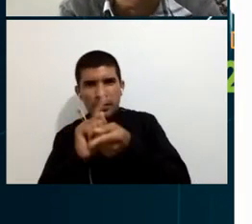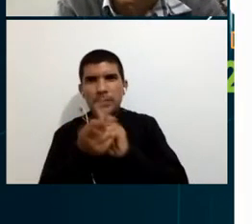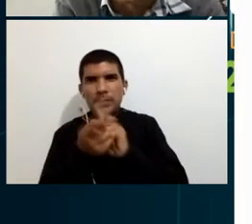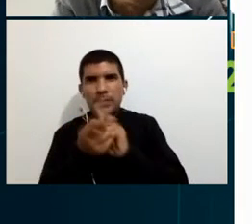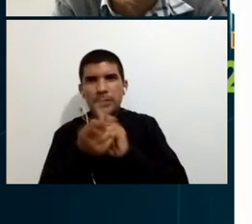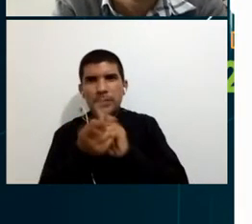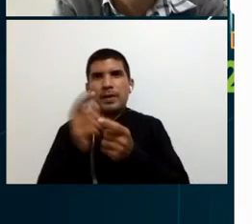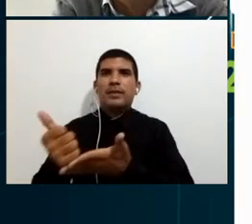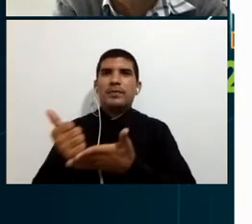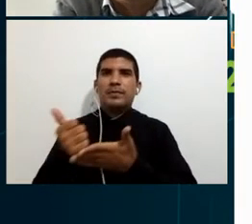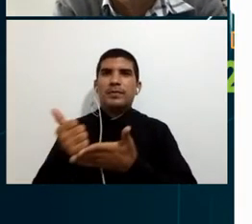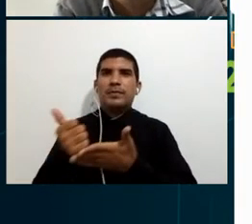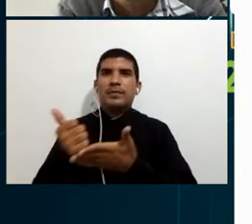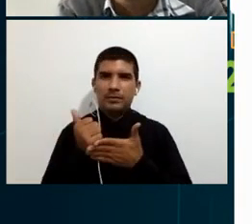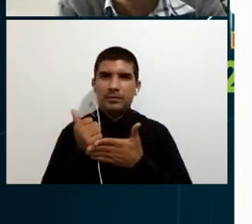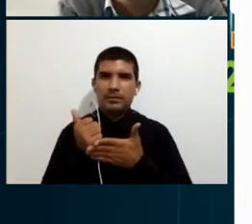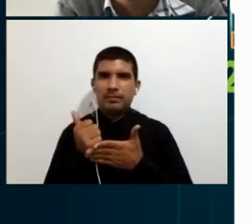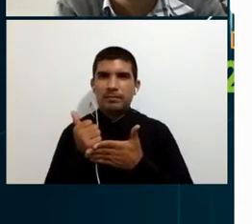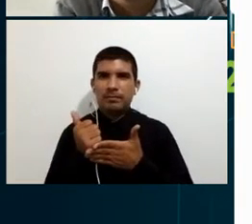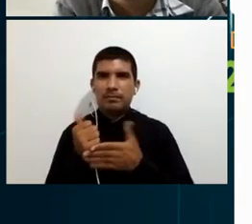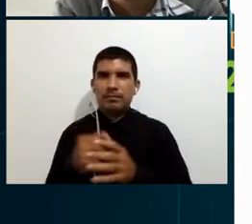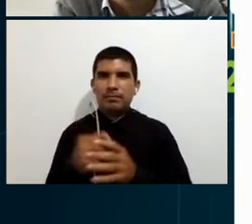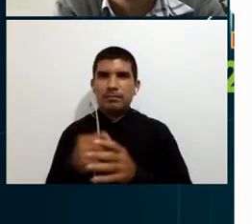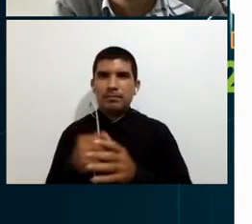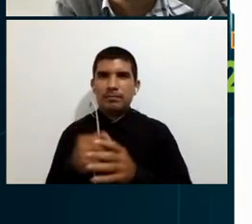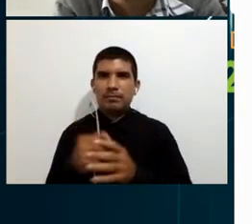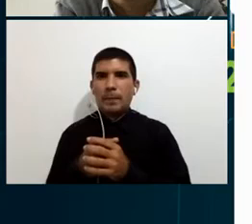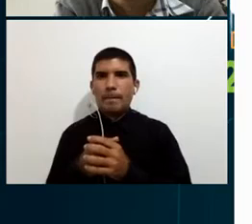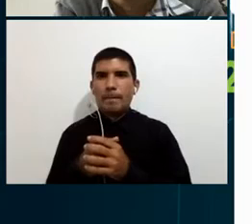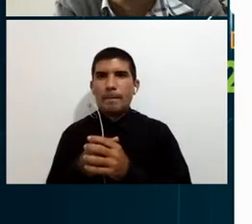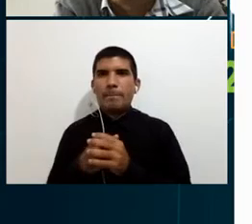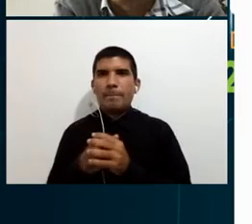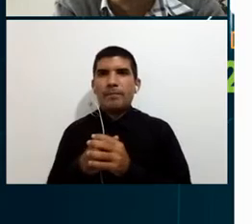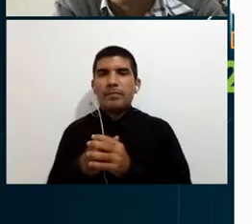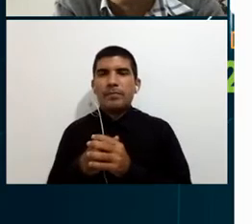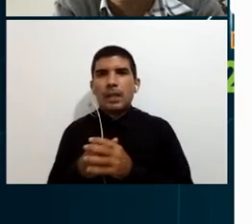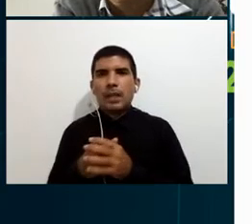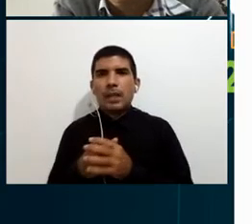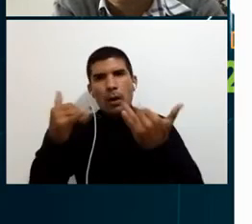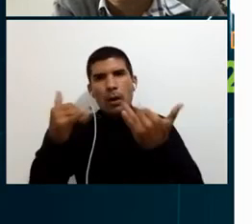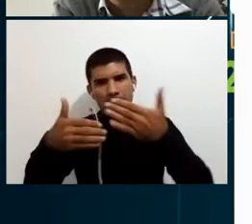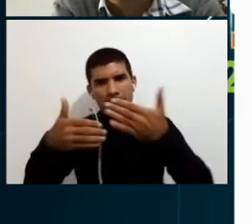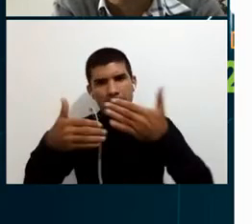Quisiera arrancar por lo básico y ayer